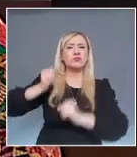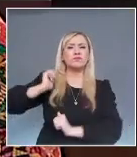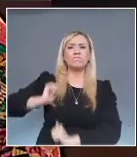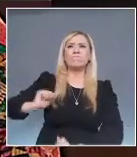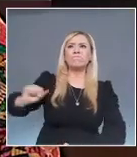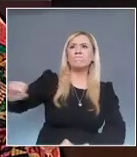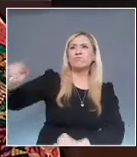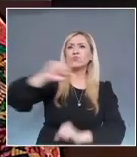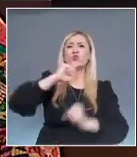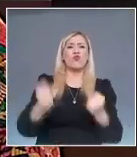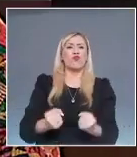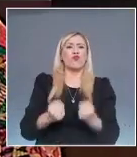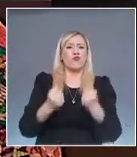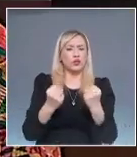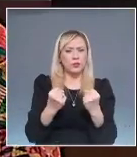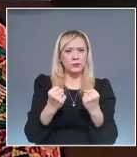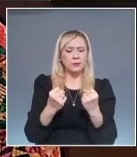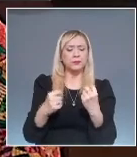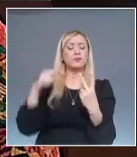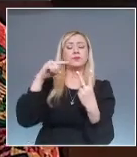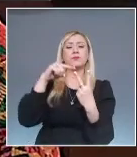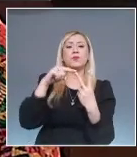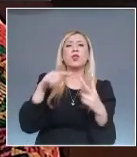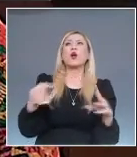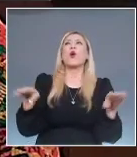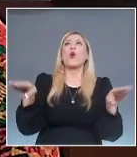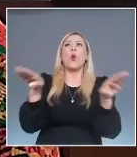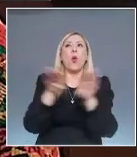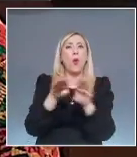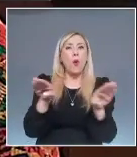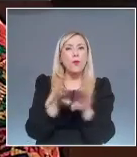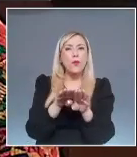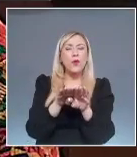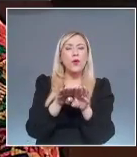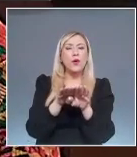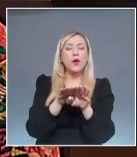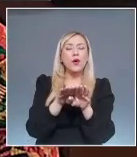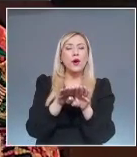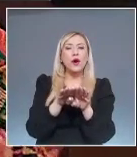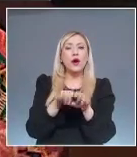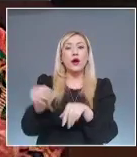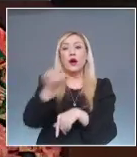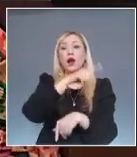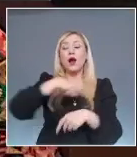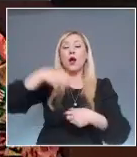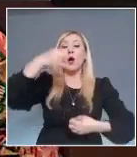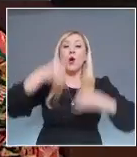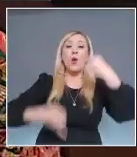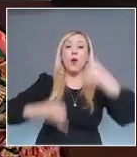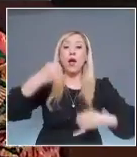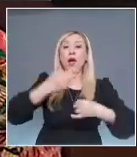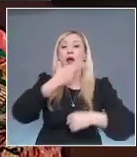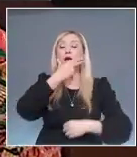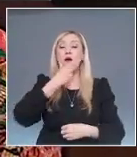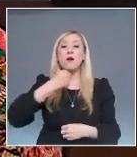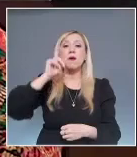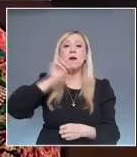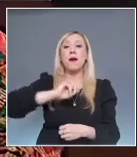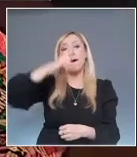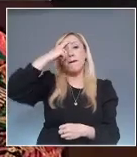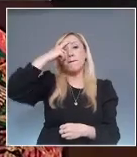segundo, cómo acercar a los juzgadores y juzgadoras, a los